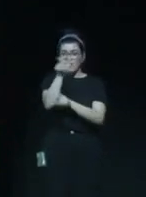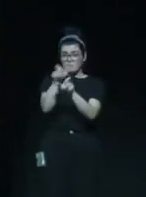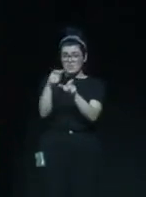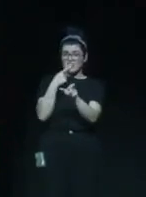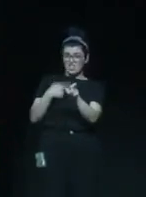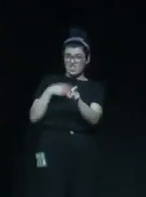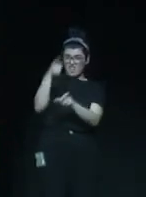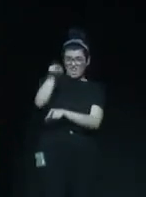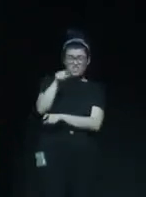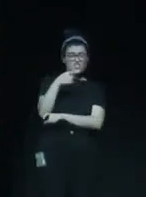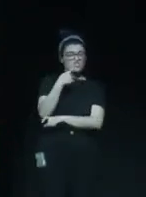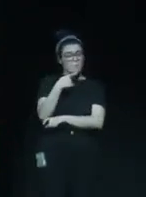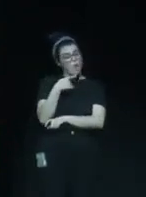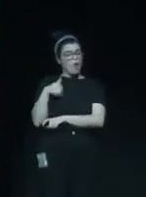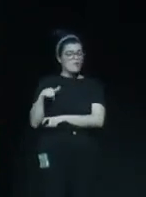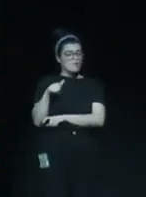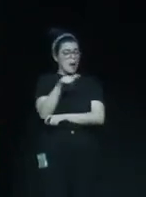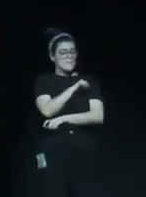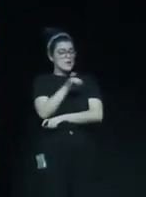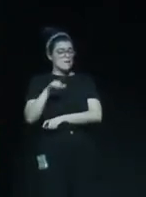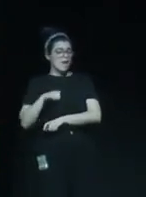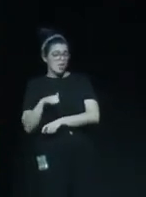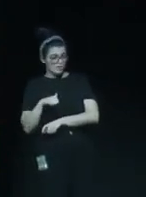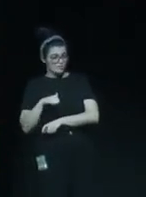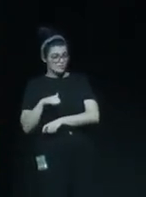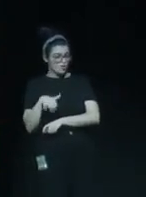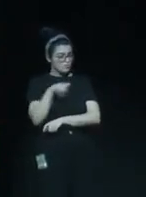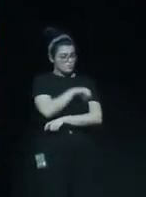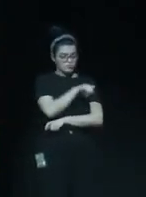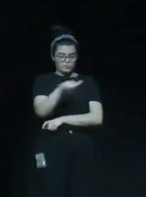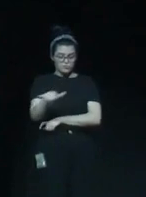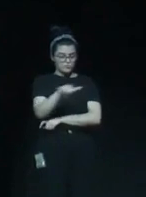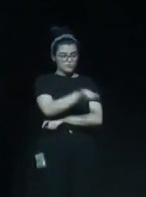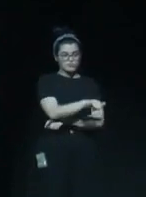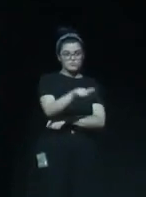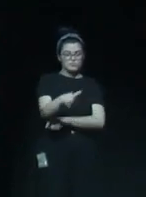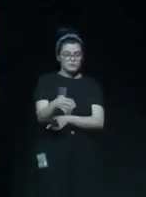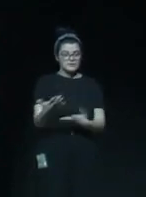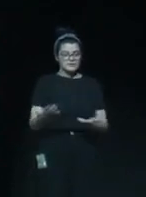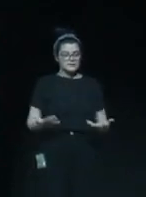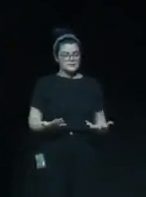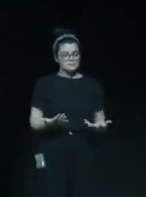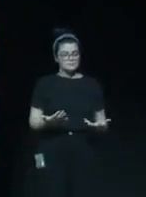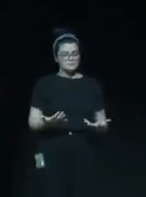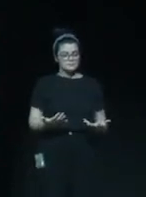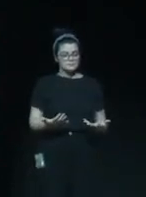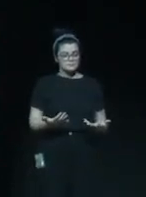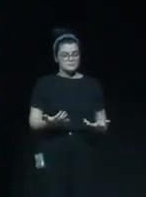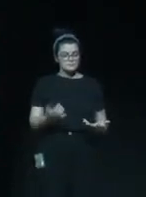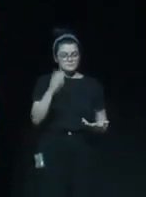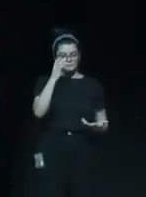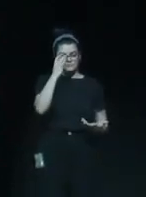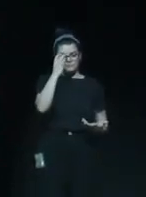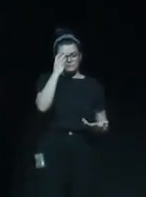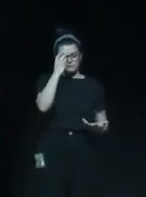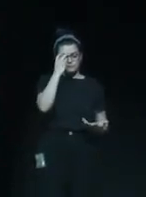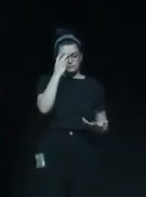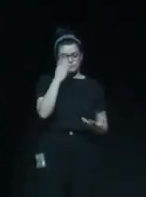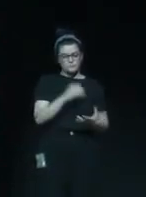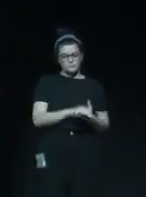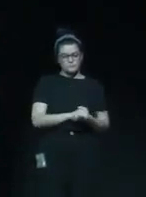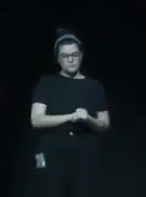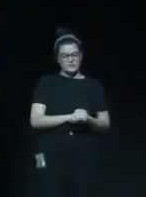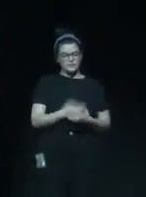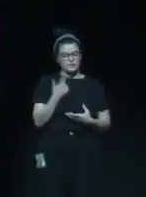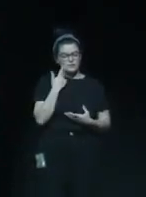privados y no pocos viajes. Entonces, claro, cuando ves que el mundo está